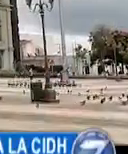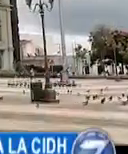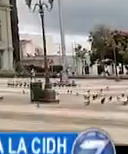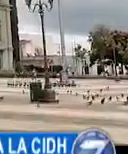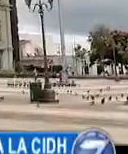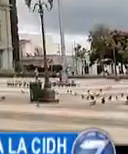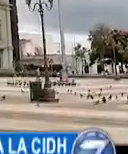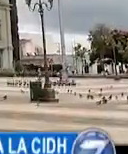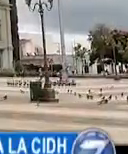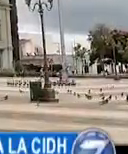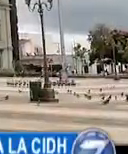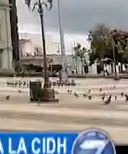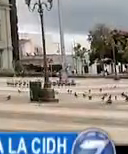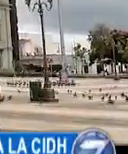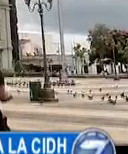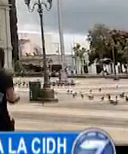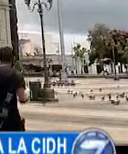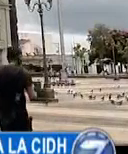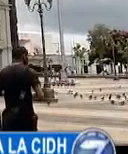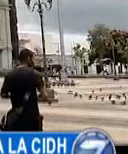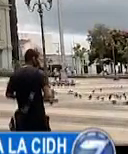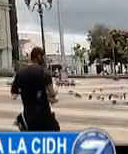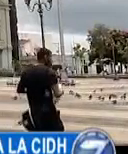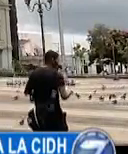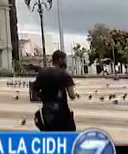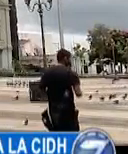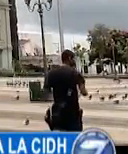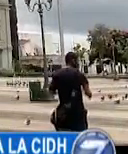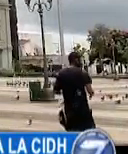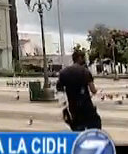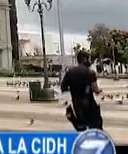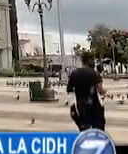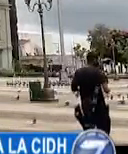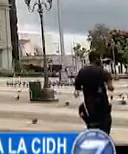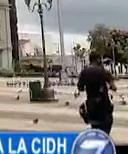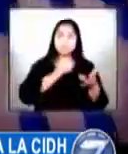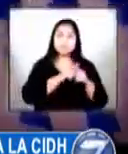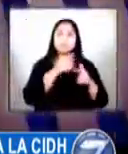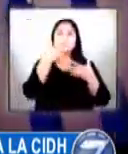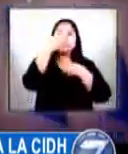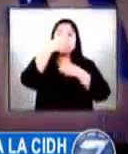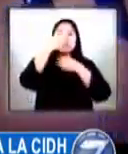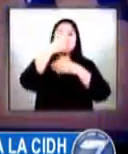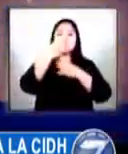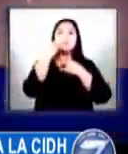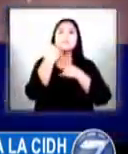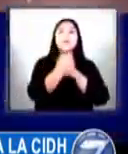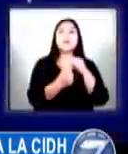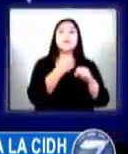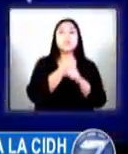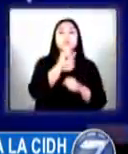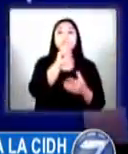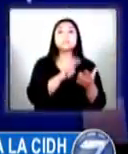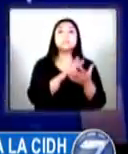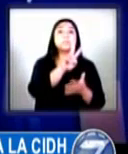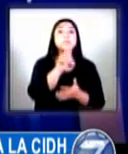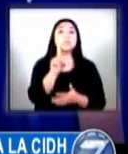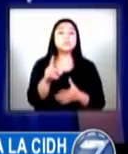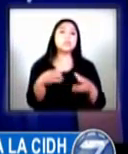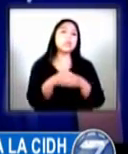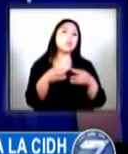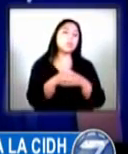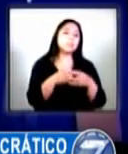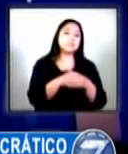democrático. Se ha tomado nota del informe anual 2021 de la Comisión Interamericana de Derechos Humanos,